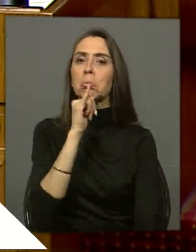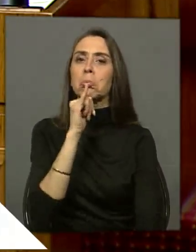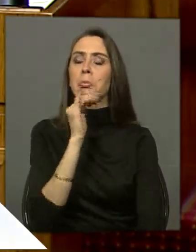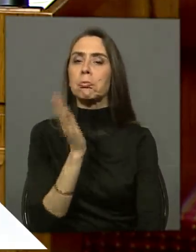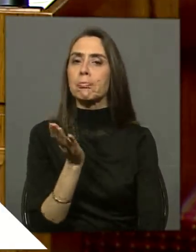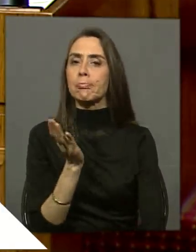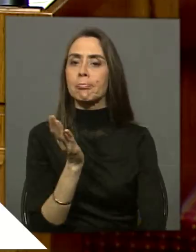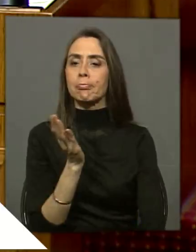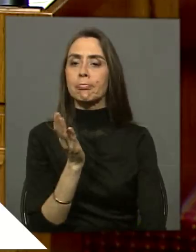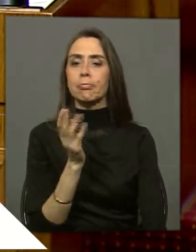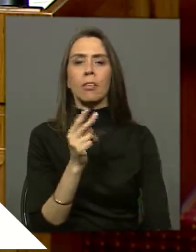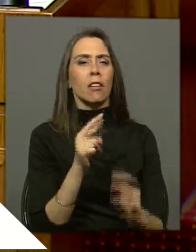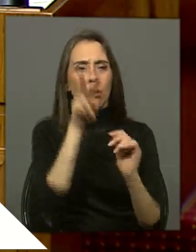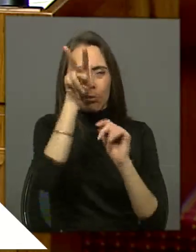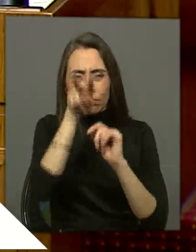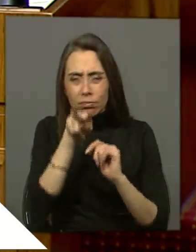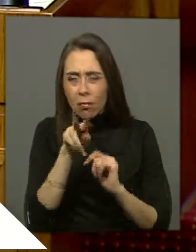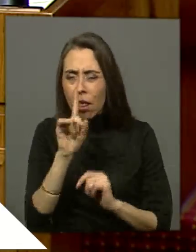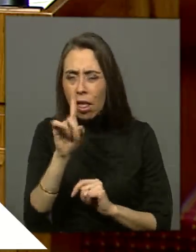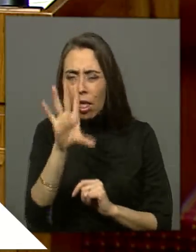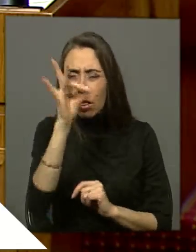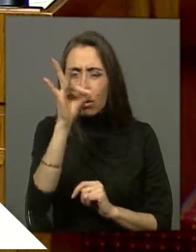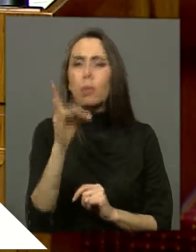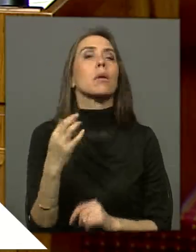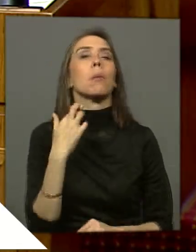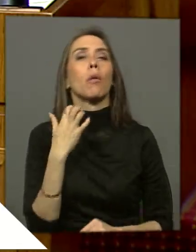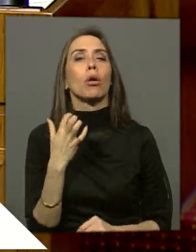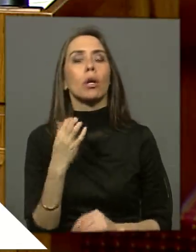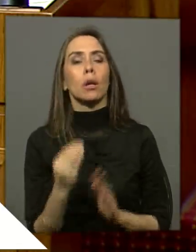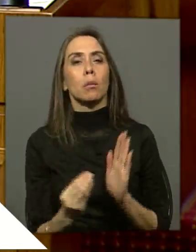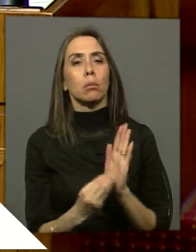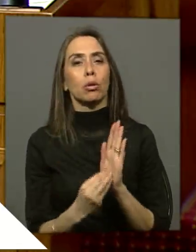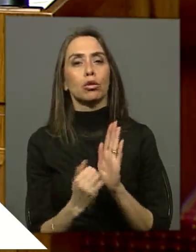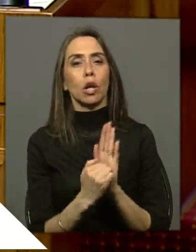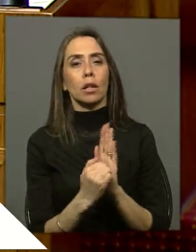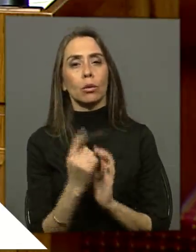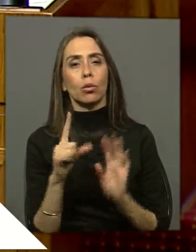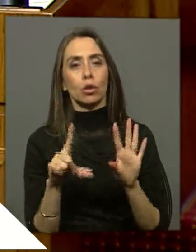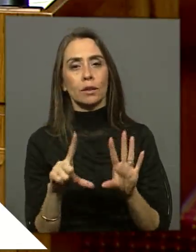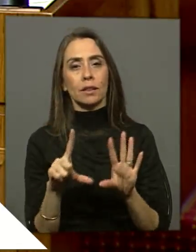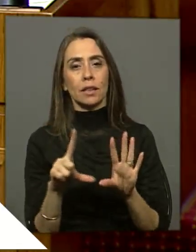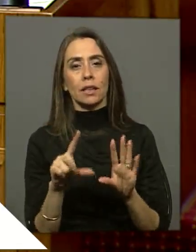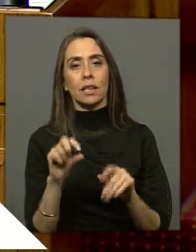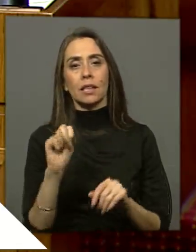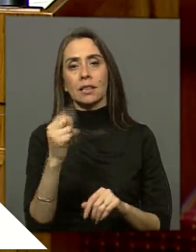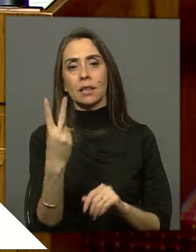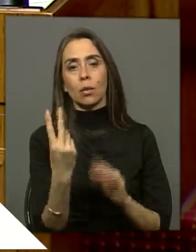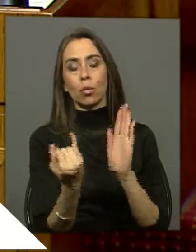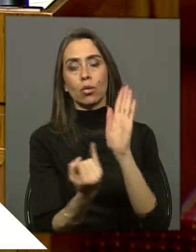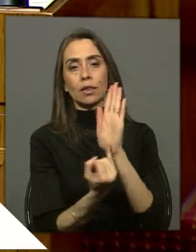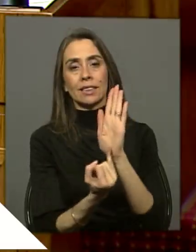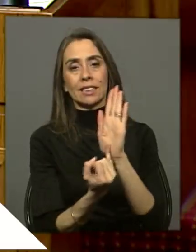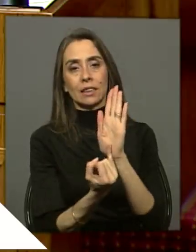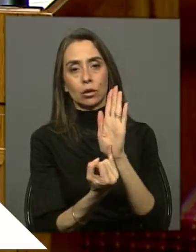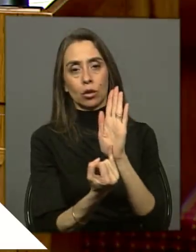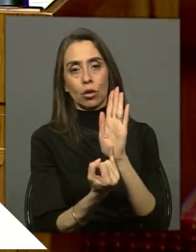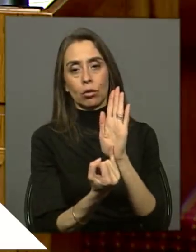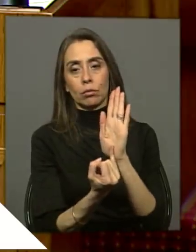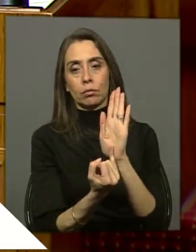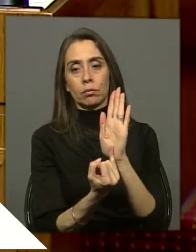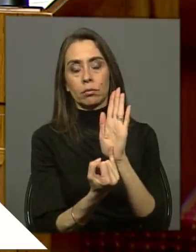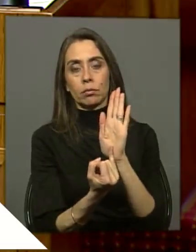lo encontré en ningún lado, el por qué incorporó al artículo 7, un segundo inciso segundo, que